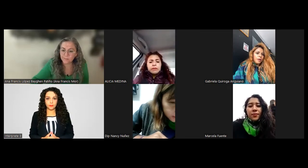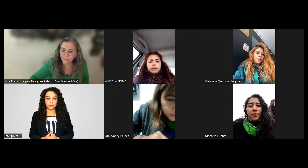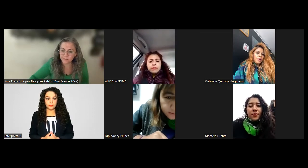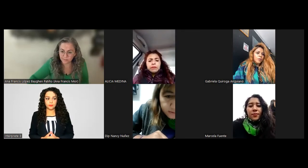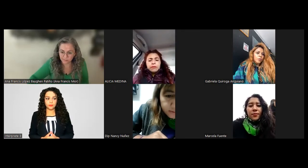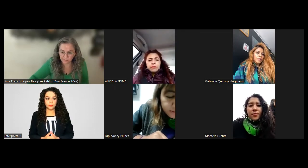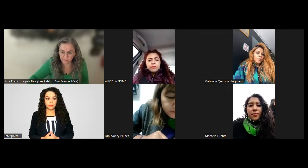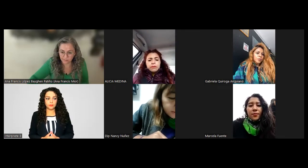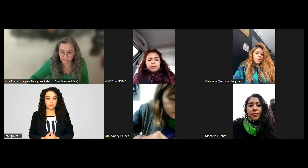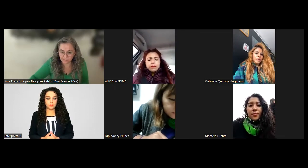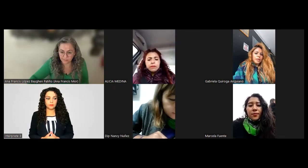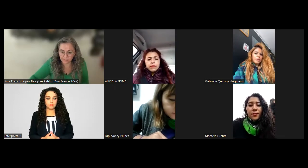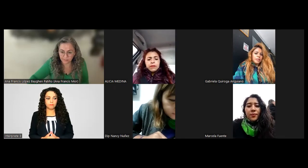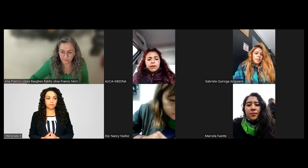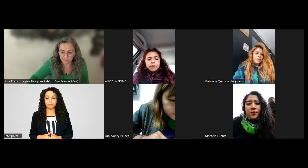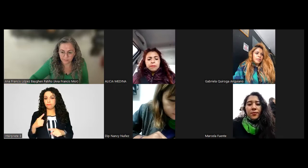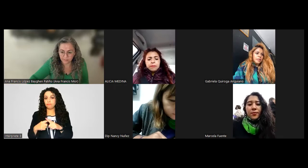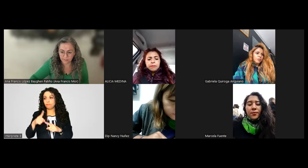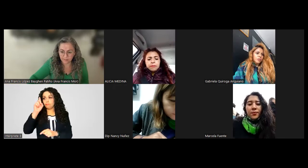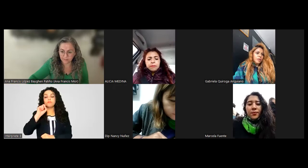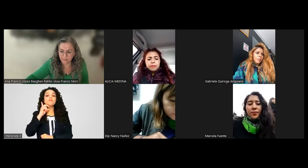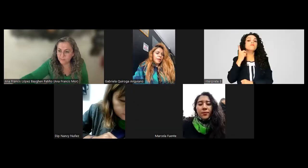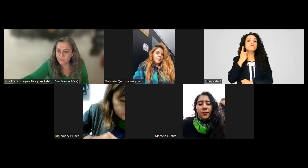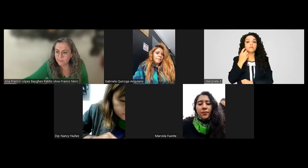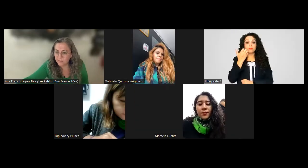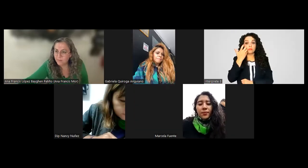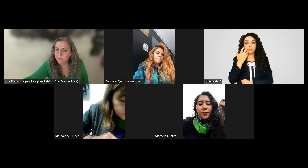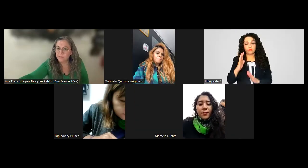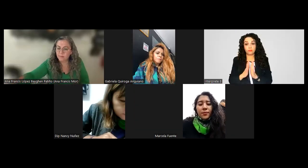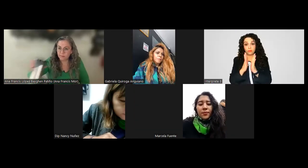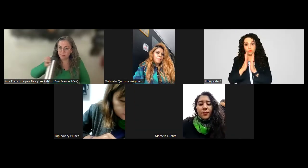¿Hay alguna diputada que desea hacer uso de la palabra?